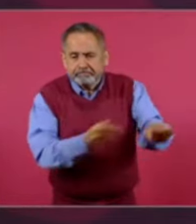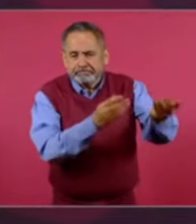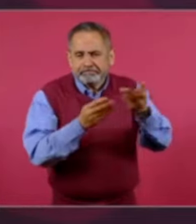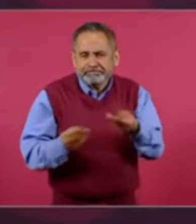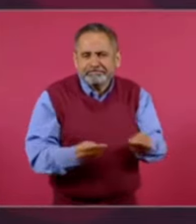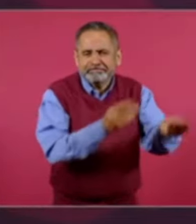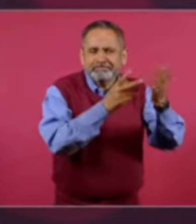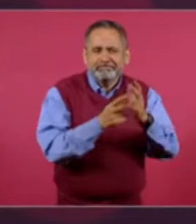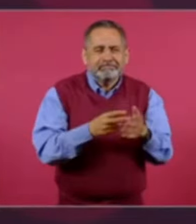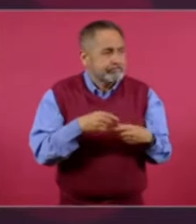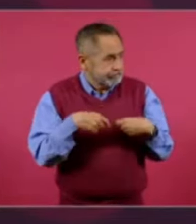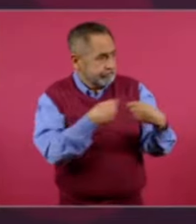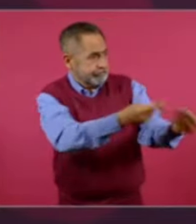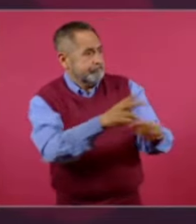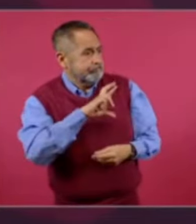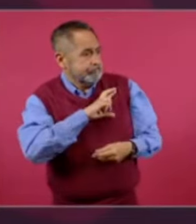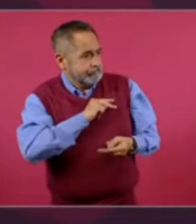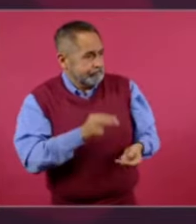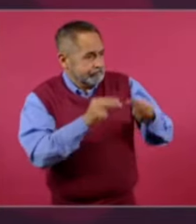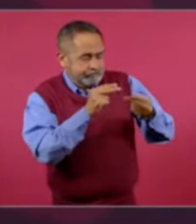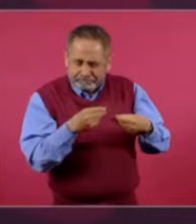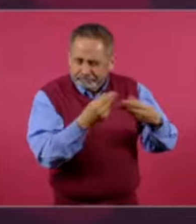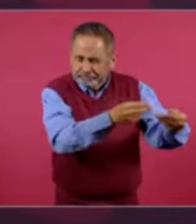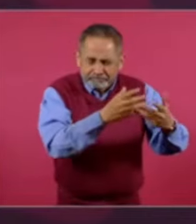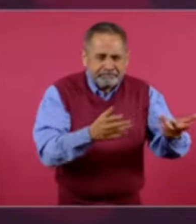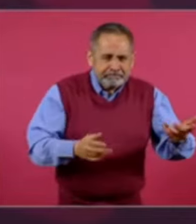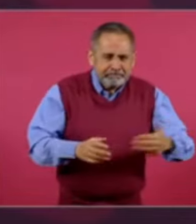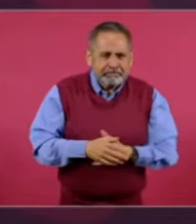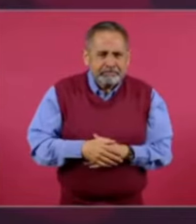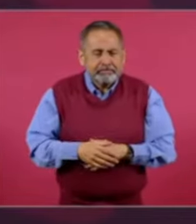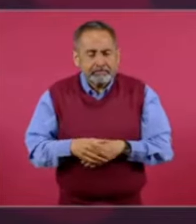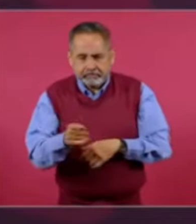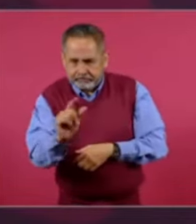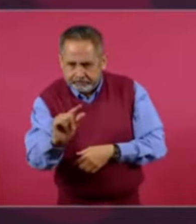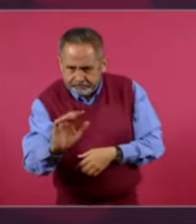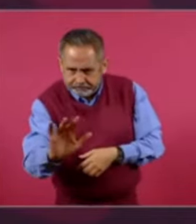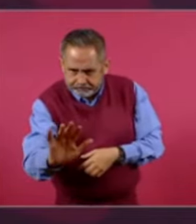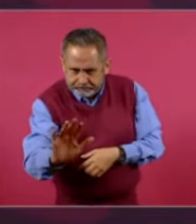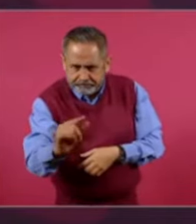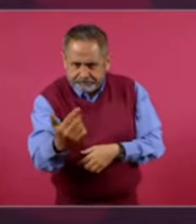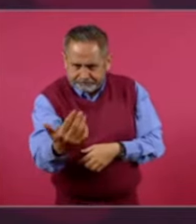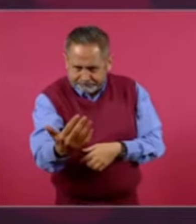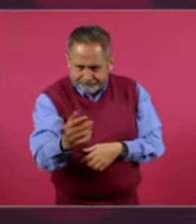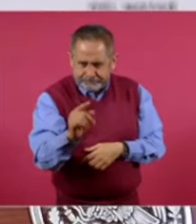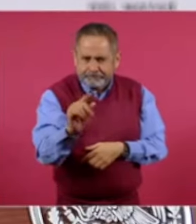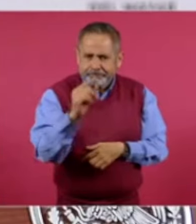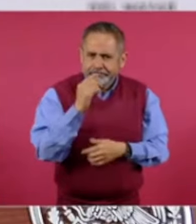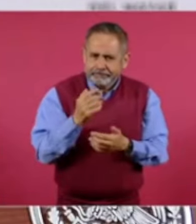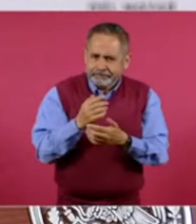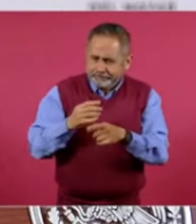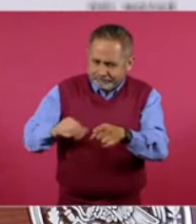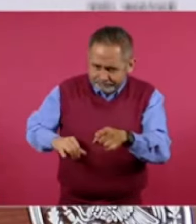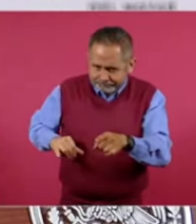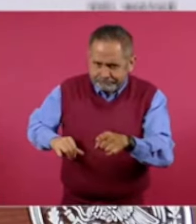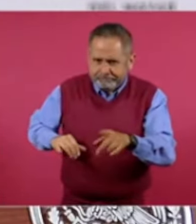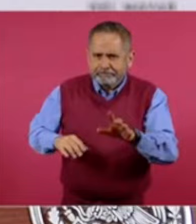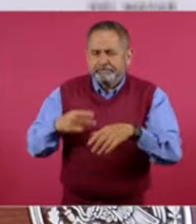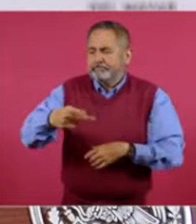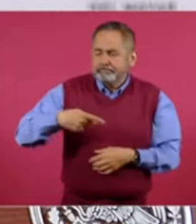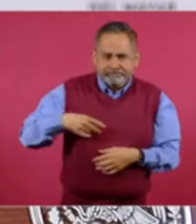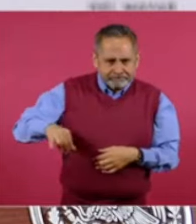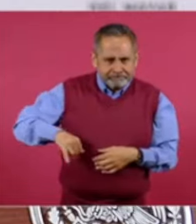la política privatizadora. Fue una cuestión de presupuesto. Permíteme, es que es interesante lo que me